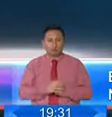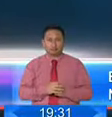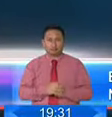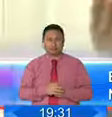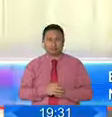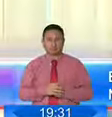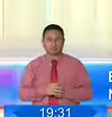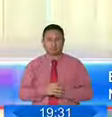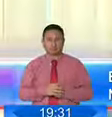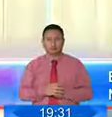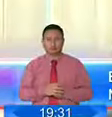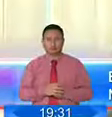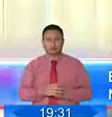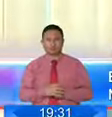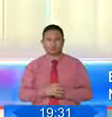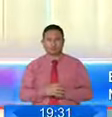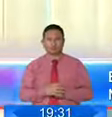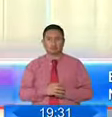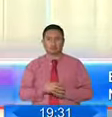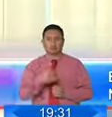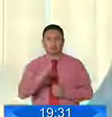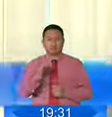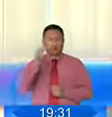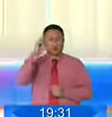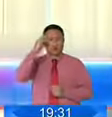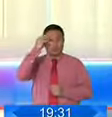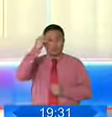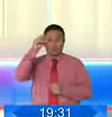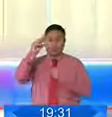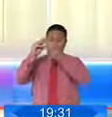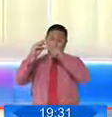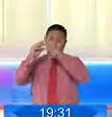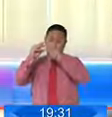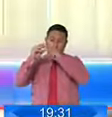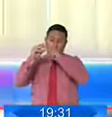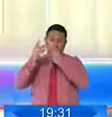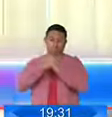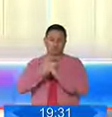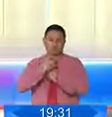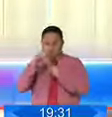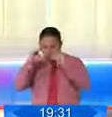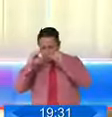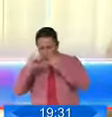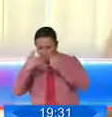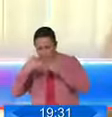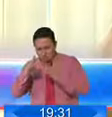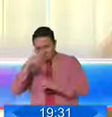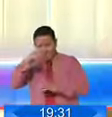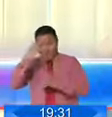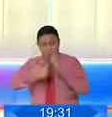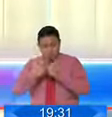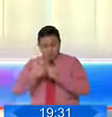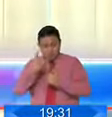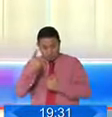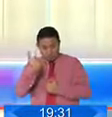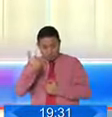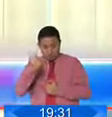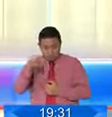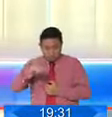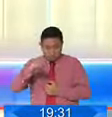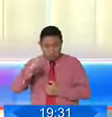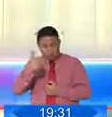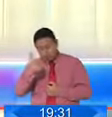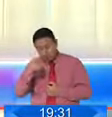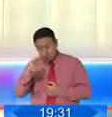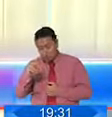otros. Hacemos el fondo de ojo, que es importante, para ver qué tipo de lesión encontramos ya en el nervio óptico, que es el que se